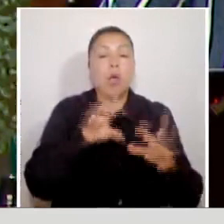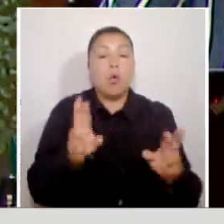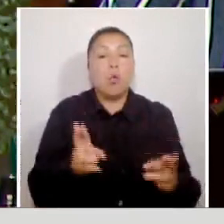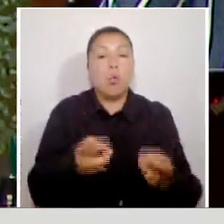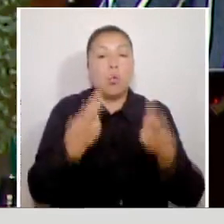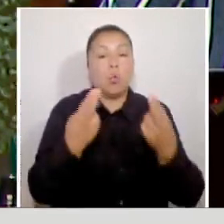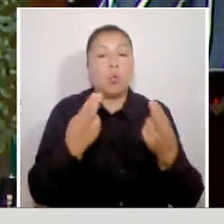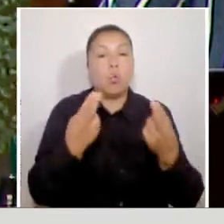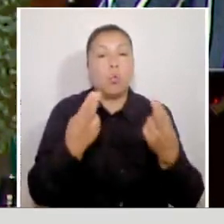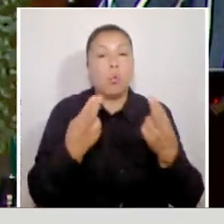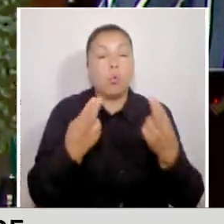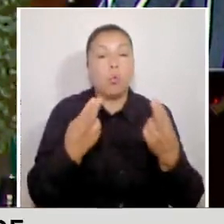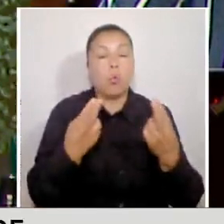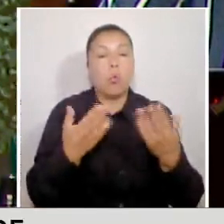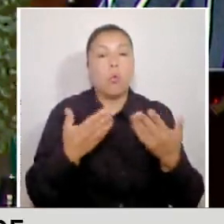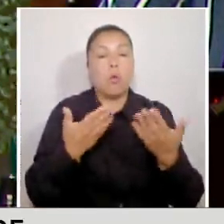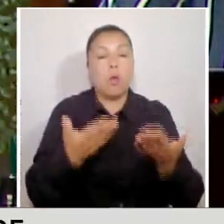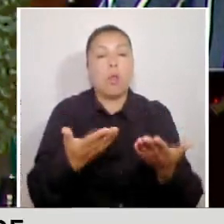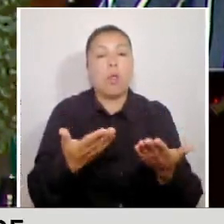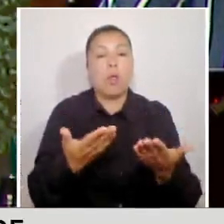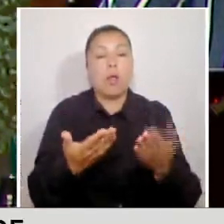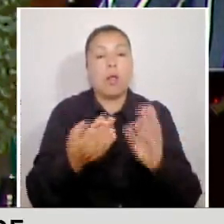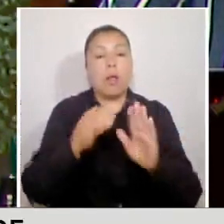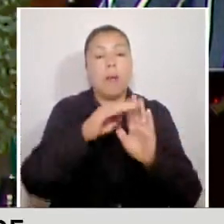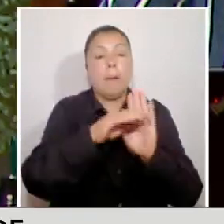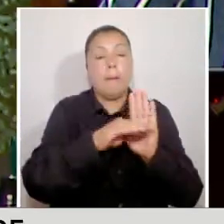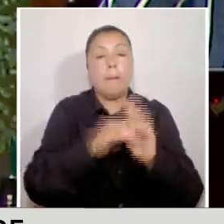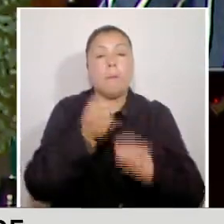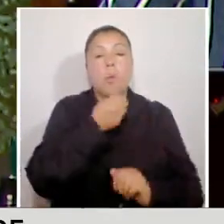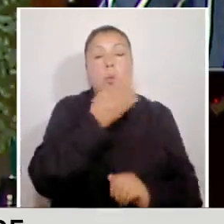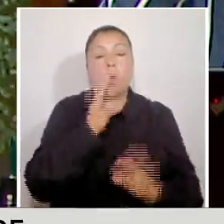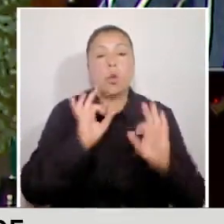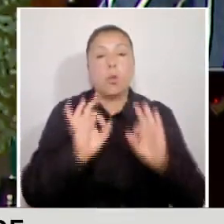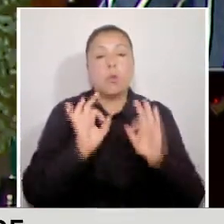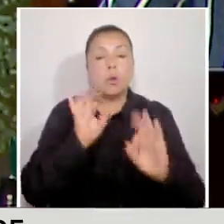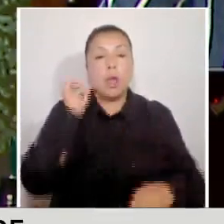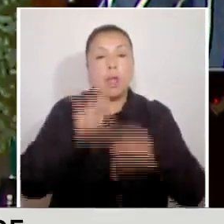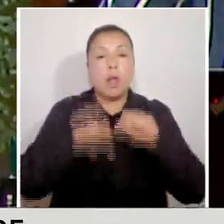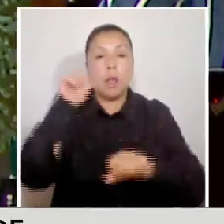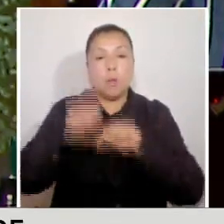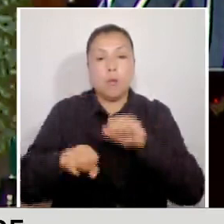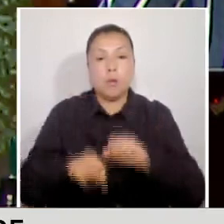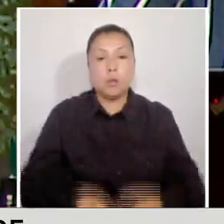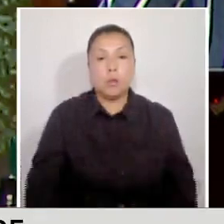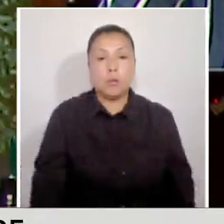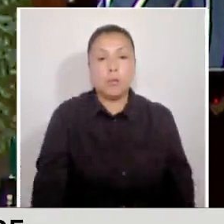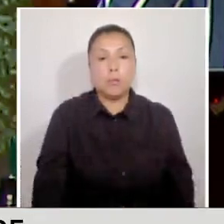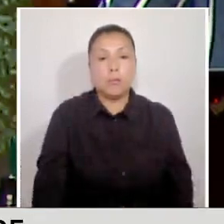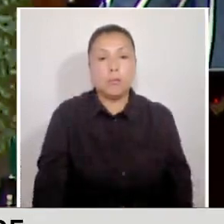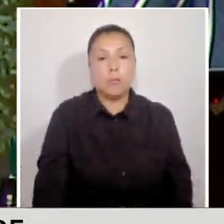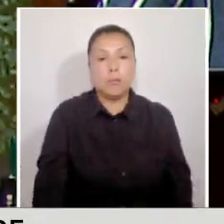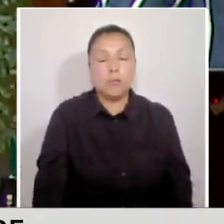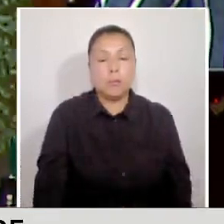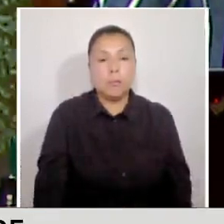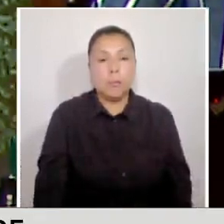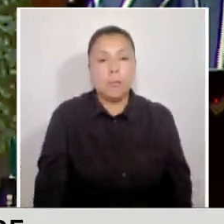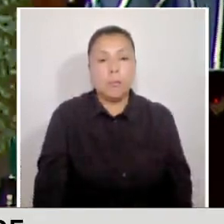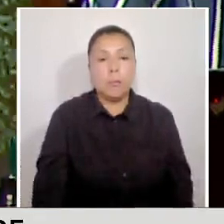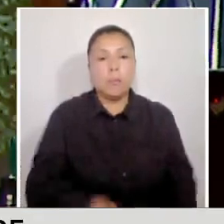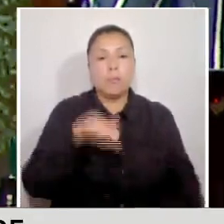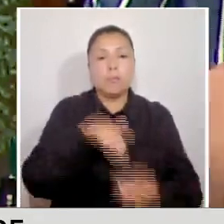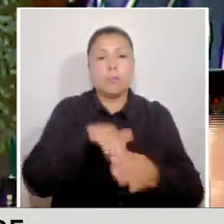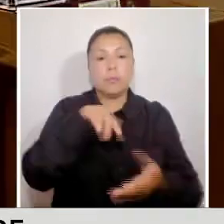de las disposiciones que requieren quum especial de aprobación en